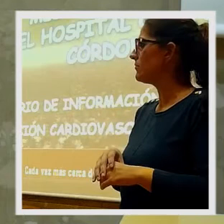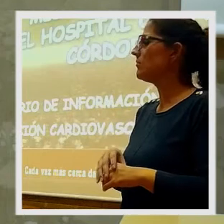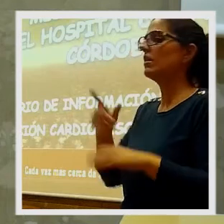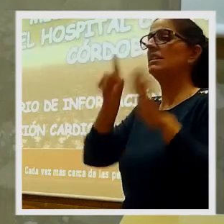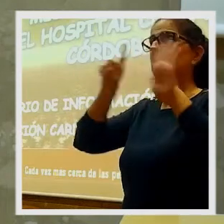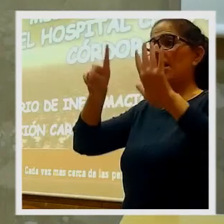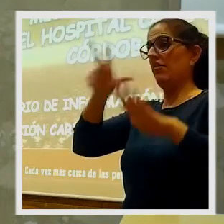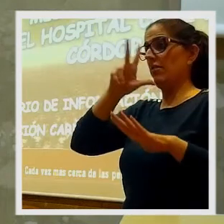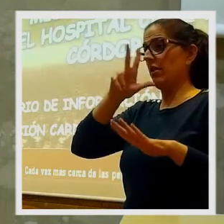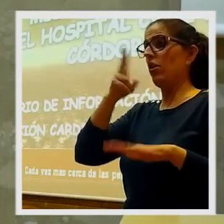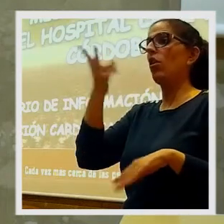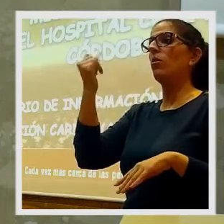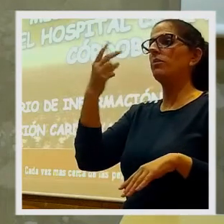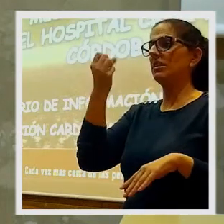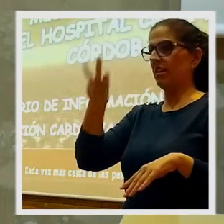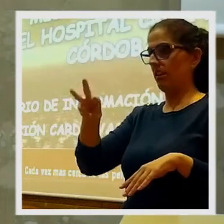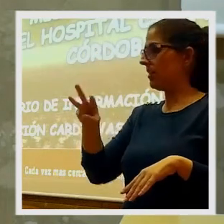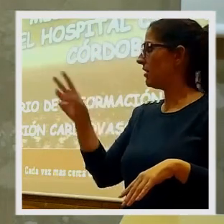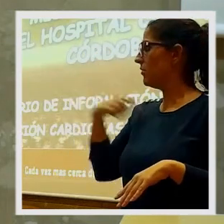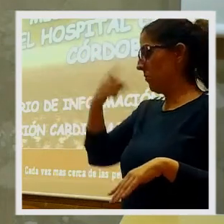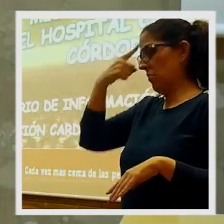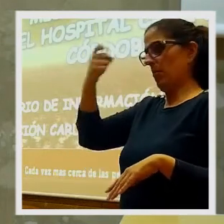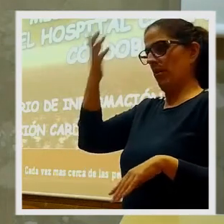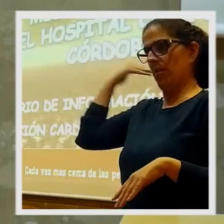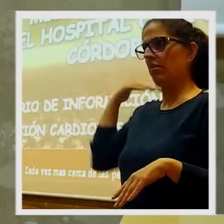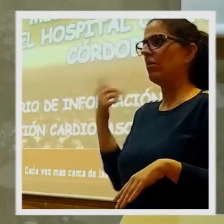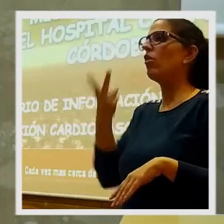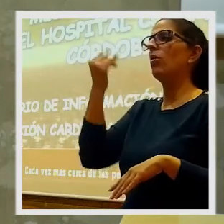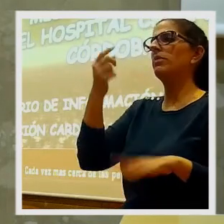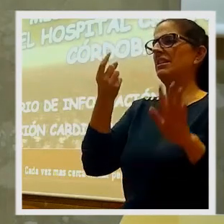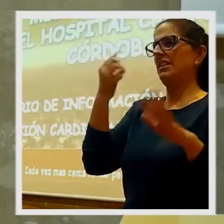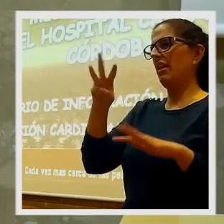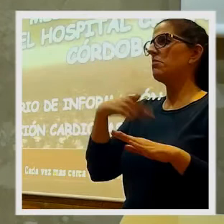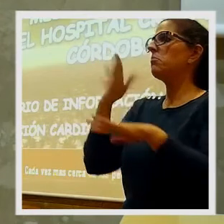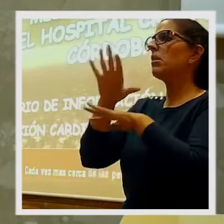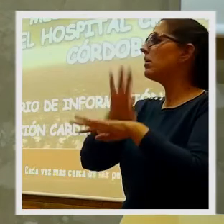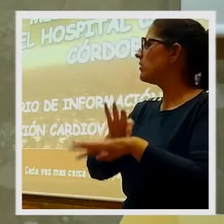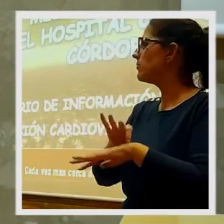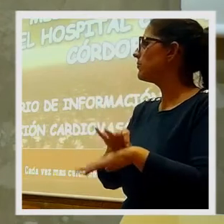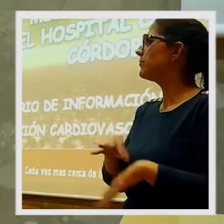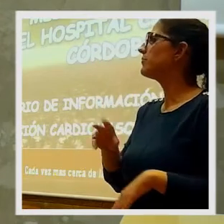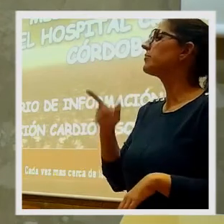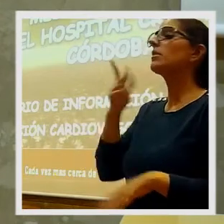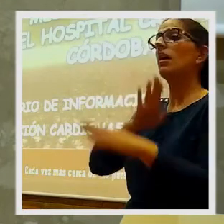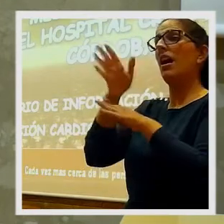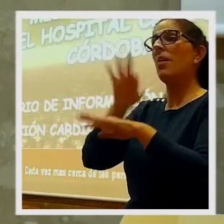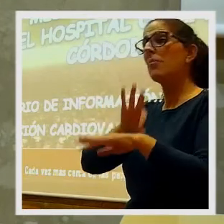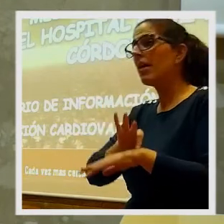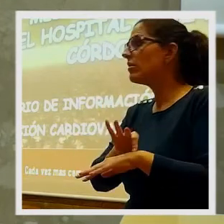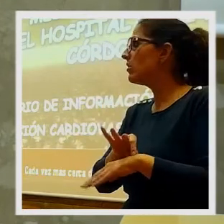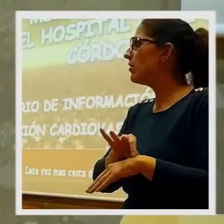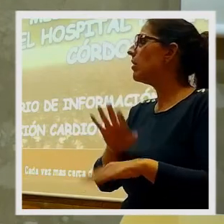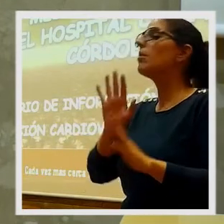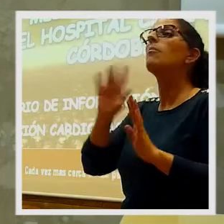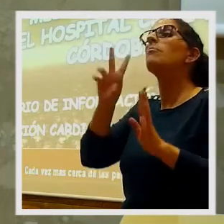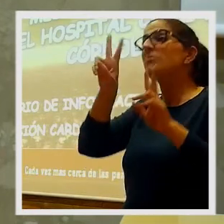6 de febrero del 2013. Vamos, lo tengo como si fuera ayer. Lo tengo. Todo comenzó con una visita al cardiólogo, pero para